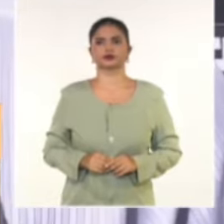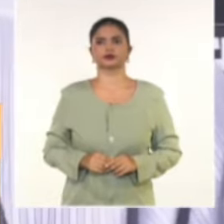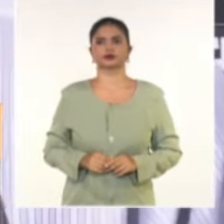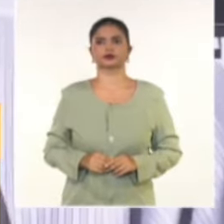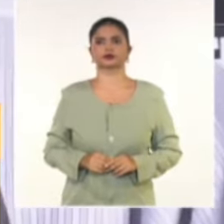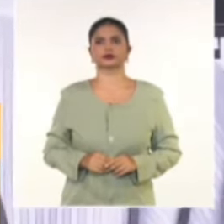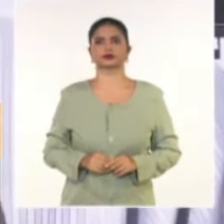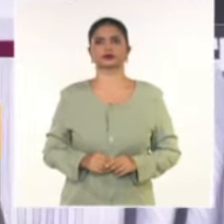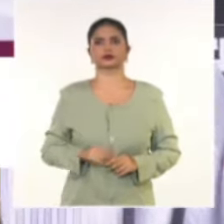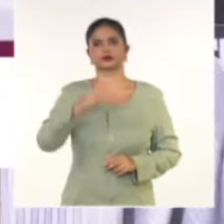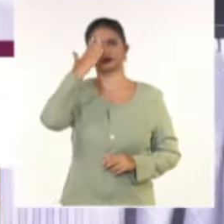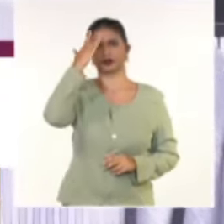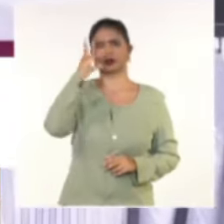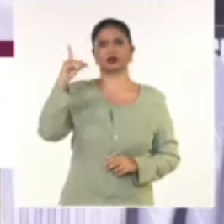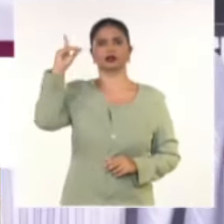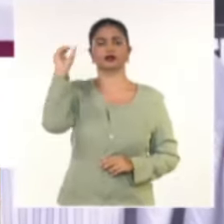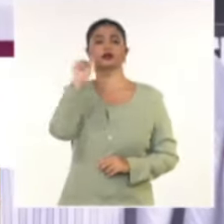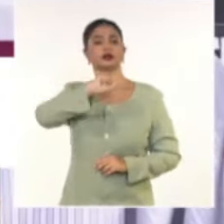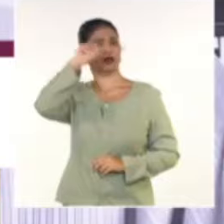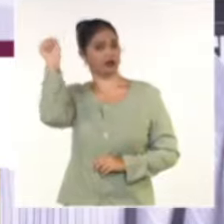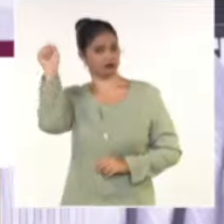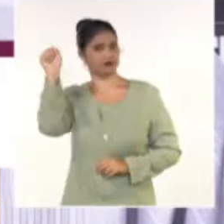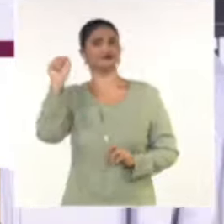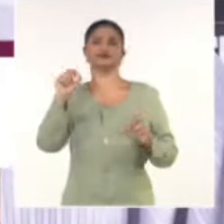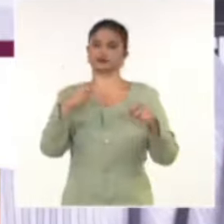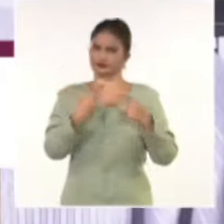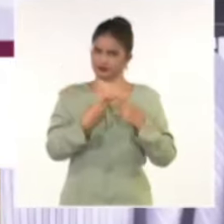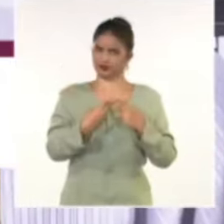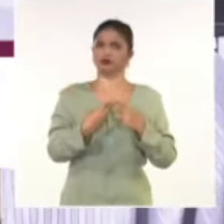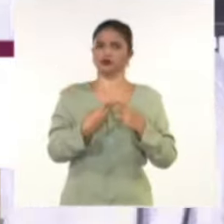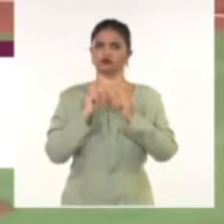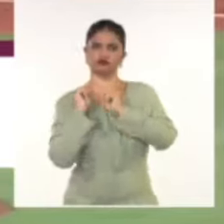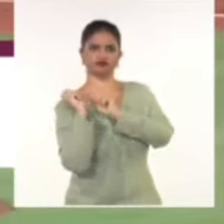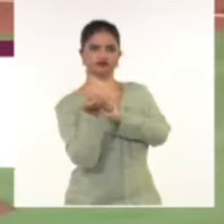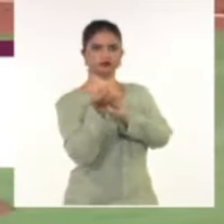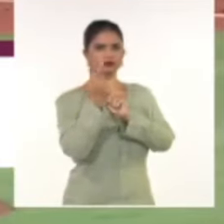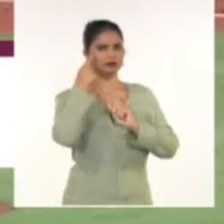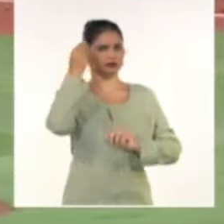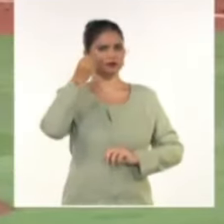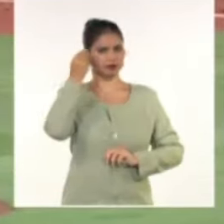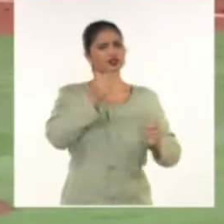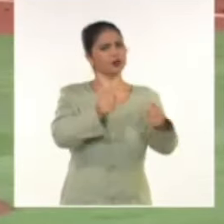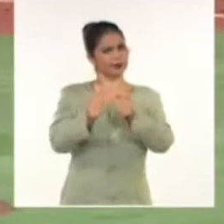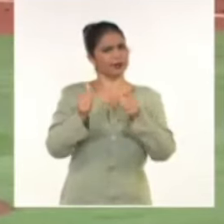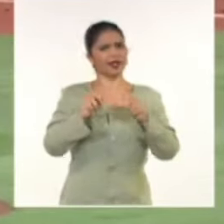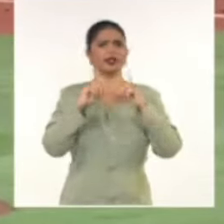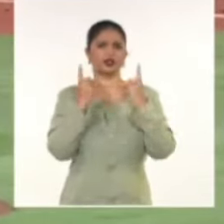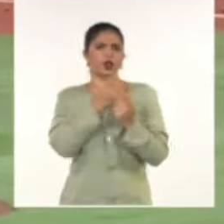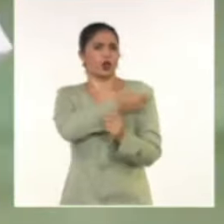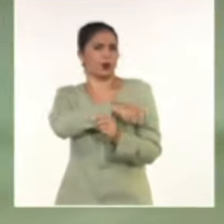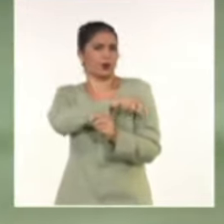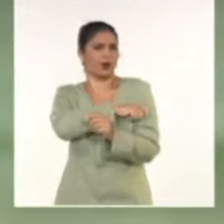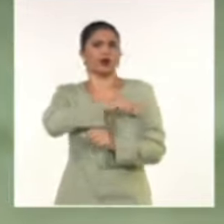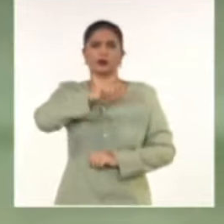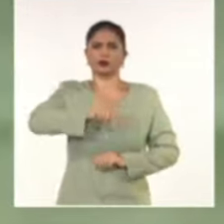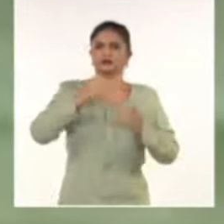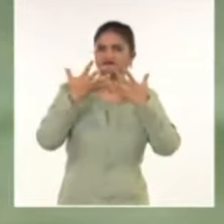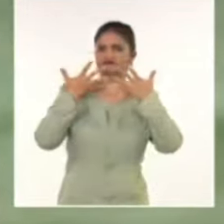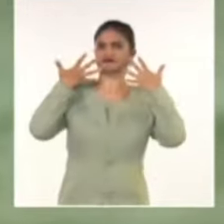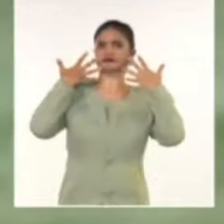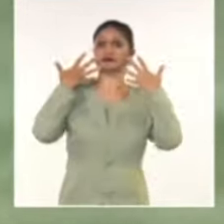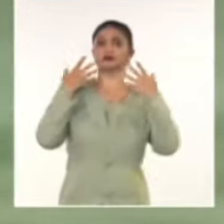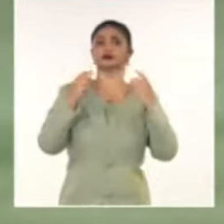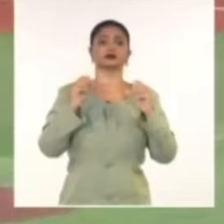Gracias a Dios ganamos el partido de hoy. Y nada, creo que fue un buen juego y lo disfrutaron mucho los fanáticos. Muy contento, fue un buen cierre de temporada